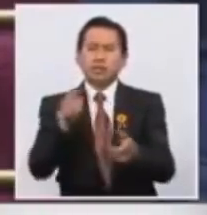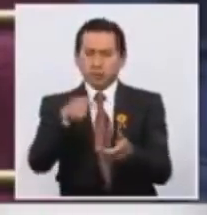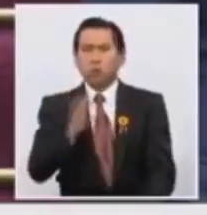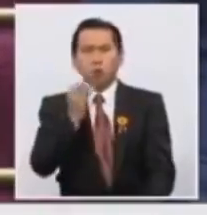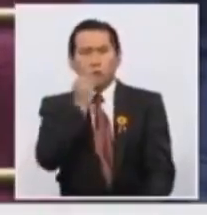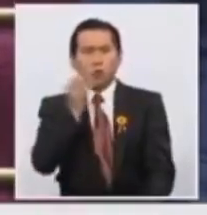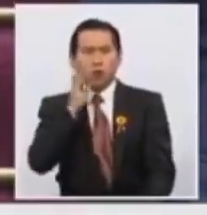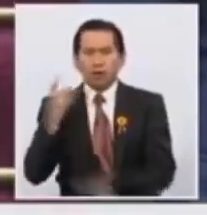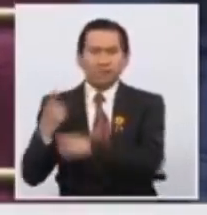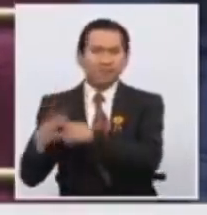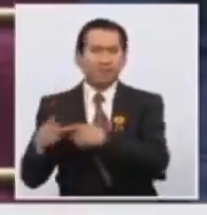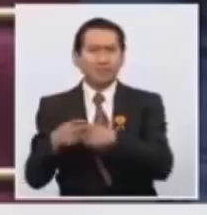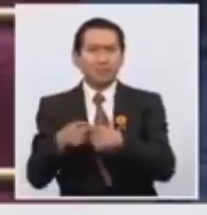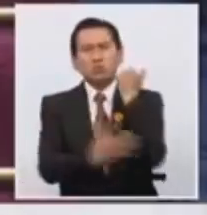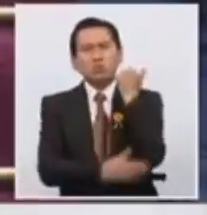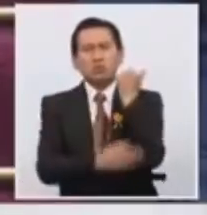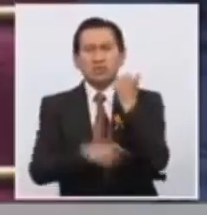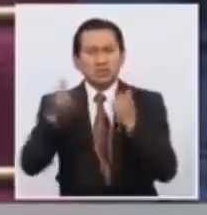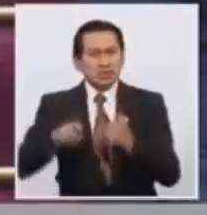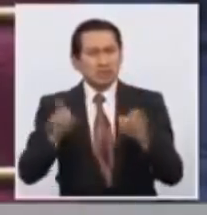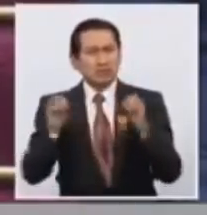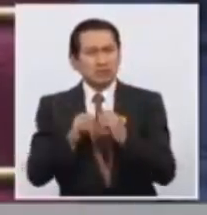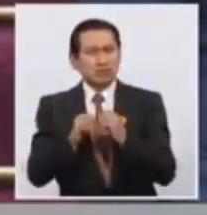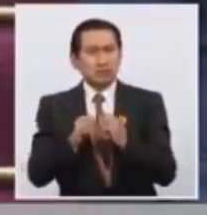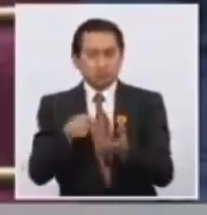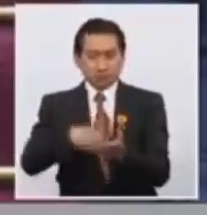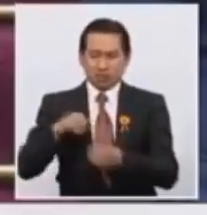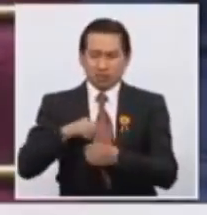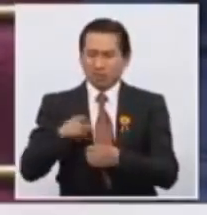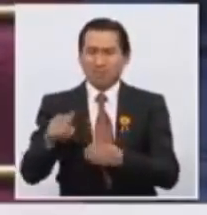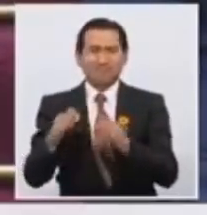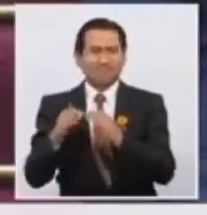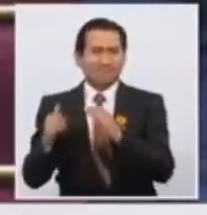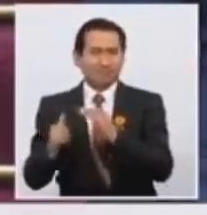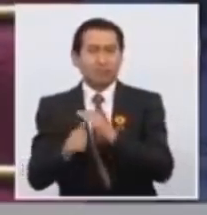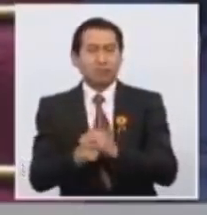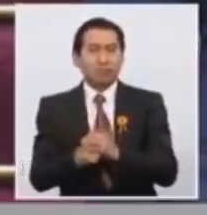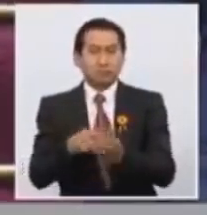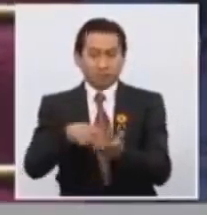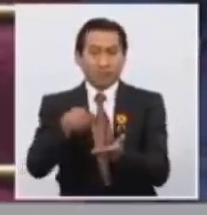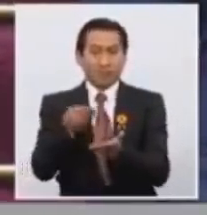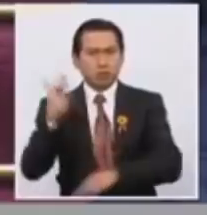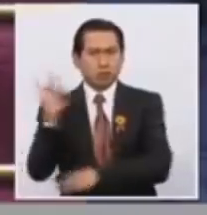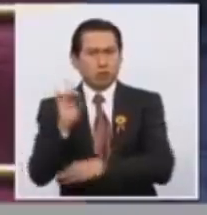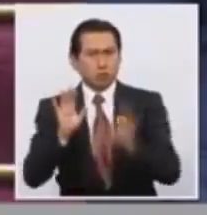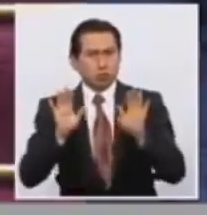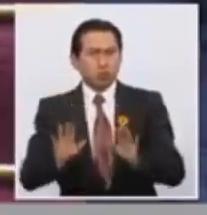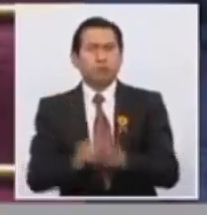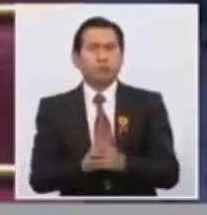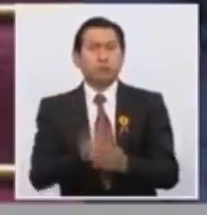dinero liberen ese dinero liberen este dinero liberen ese dinero